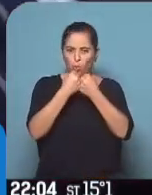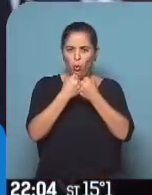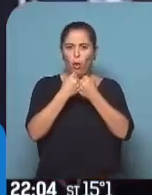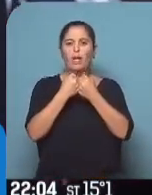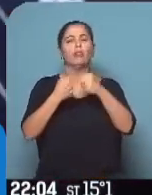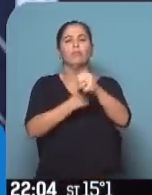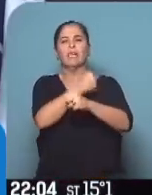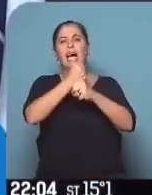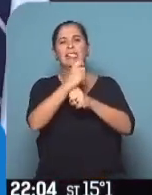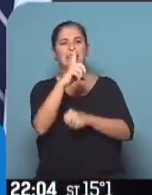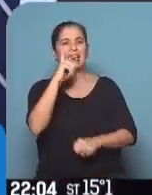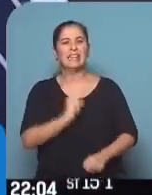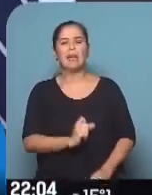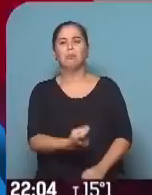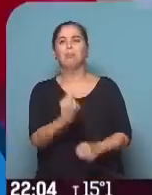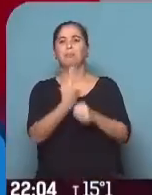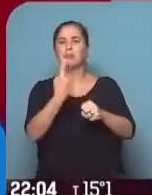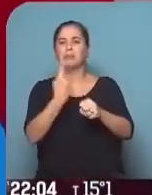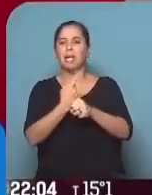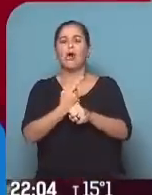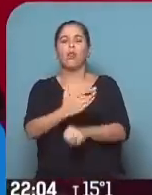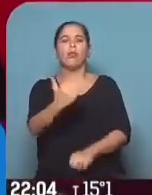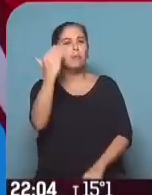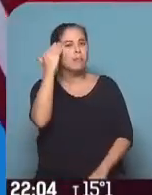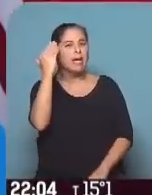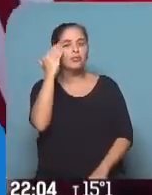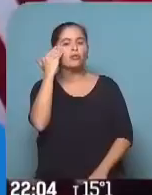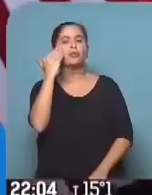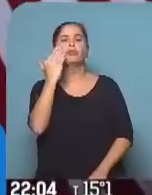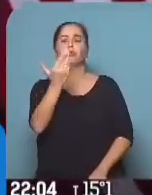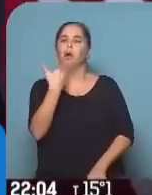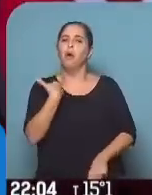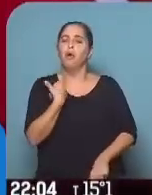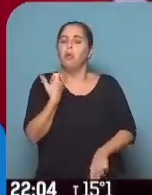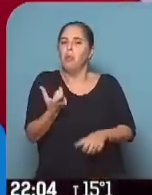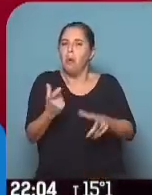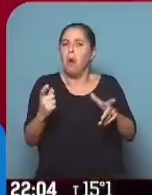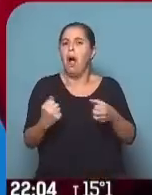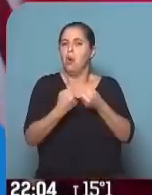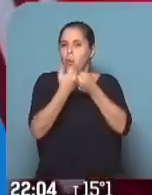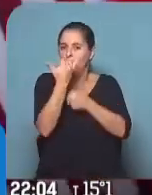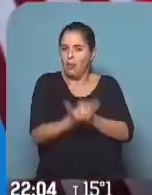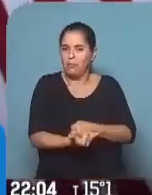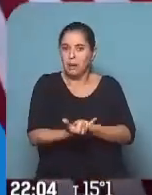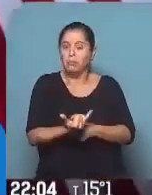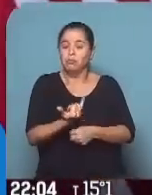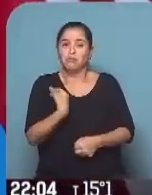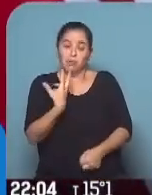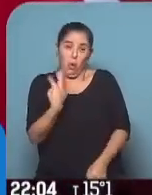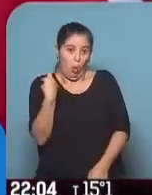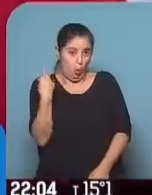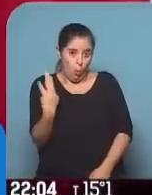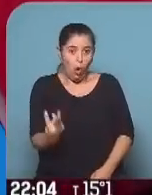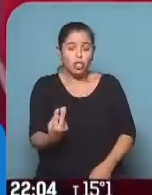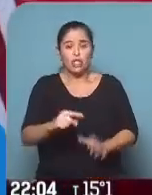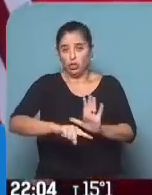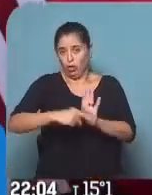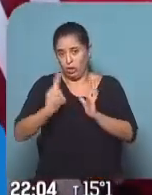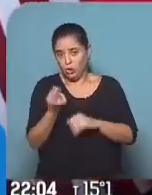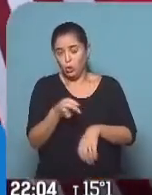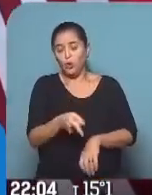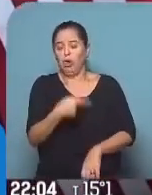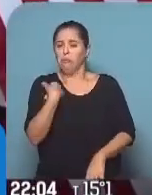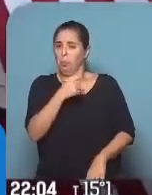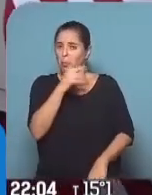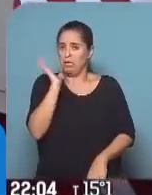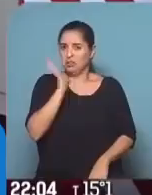concluía oficialmente la tregua. Washington parecía relativamente conforme con la marcha de las conversaciones, al punto de